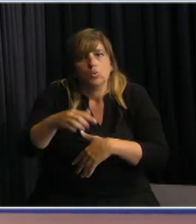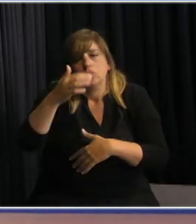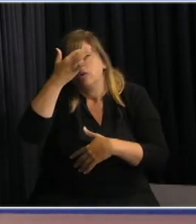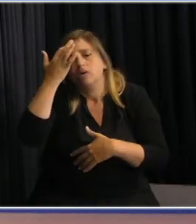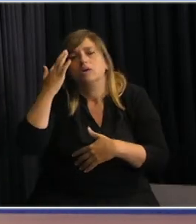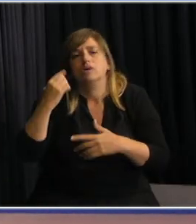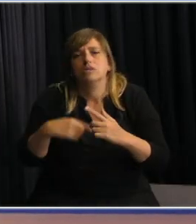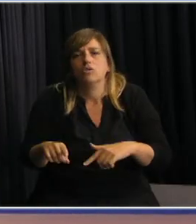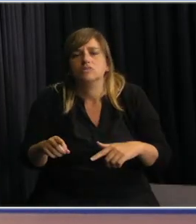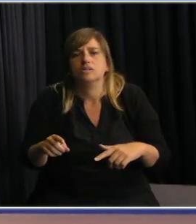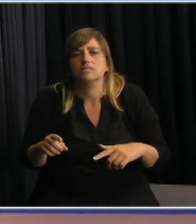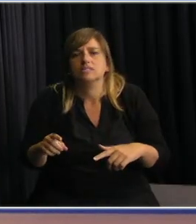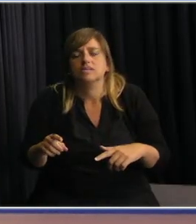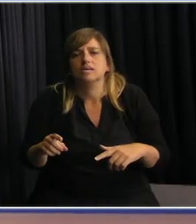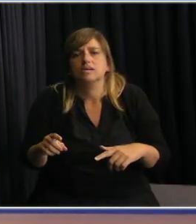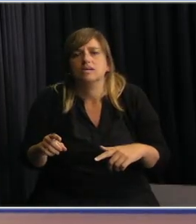No me corresponde.